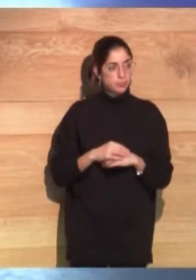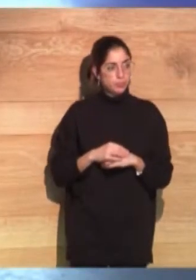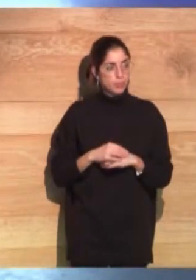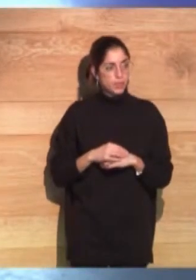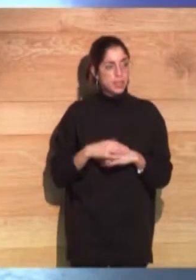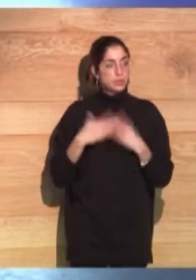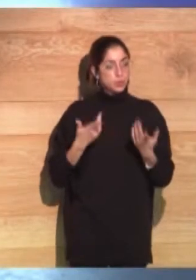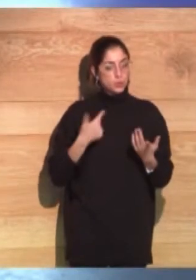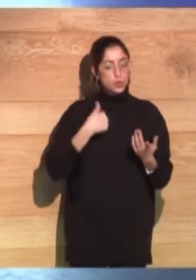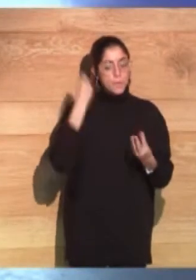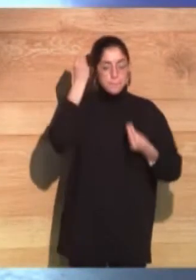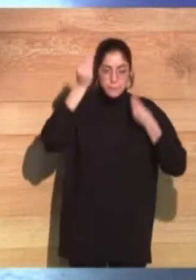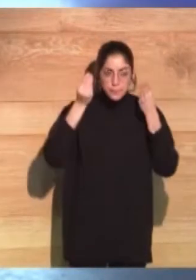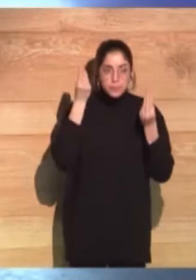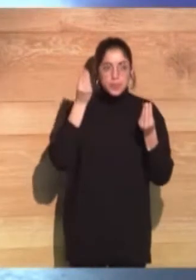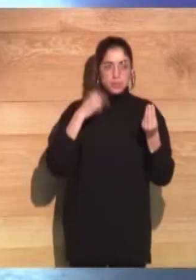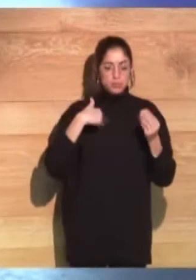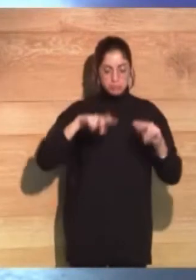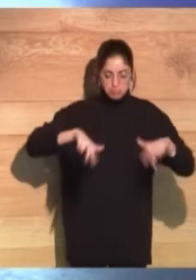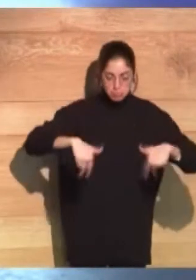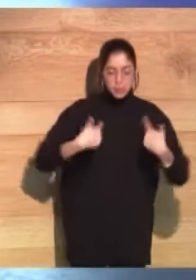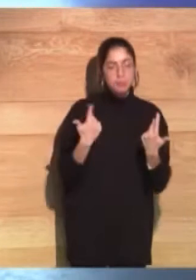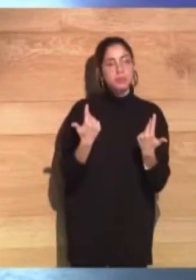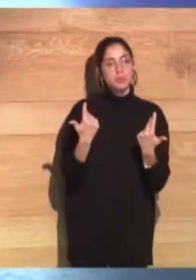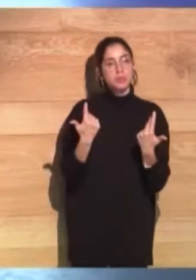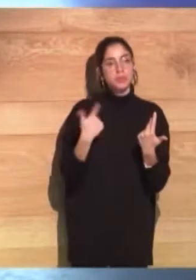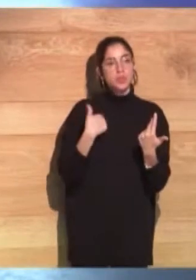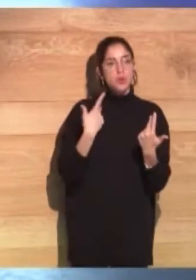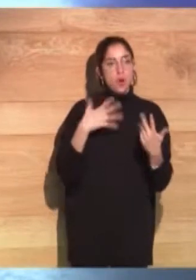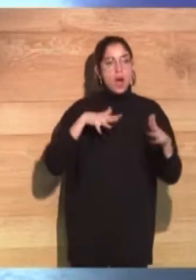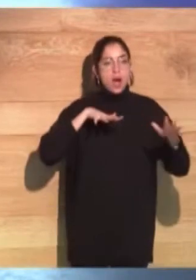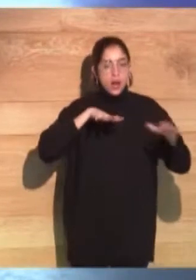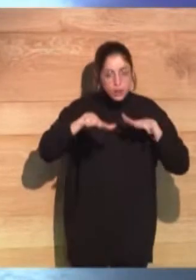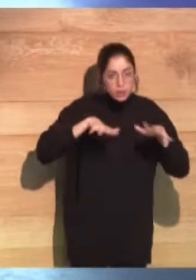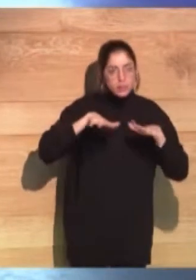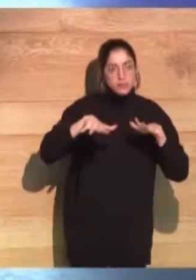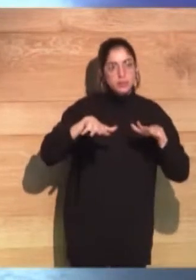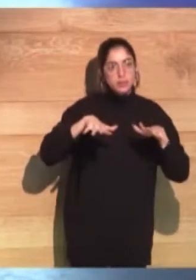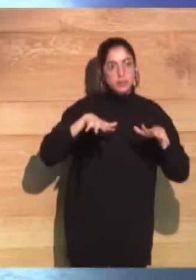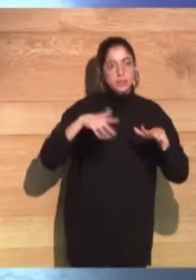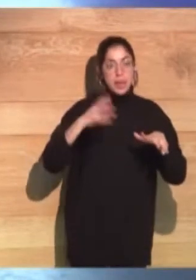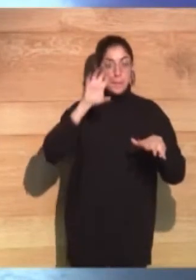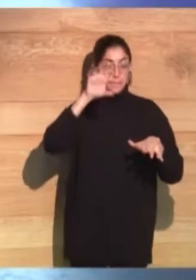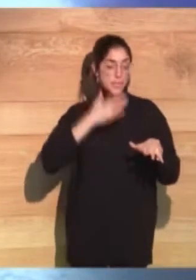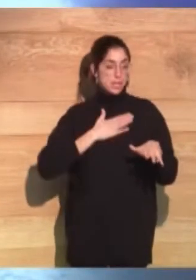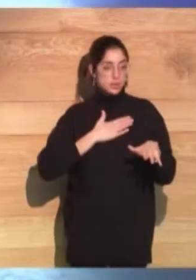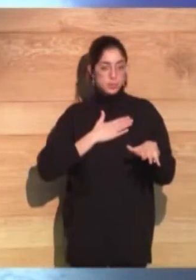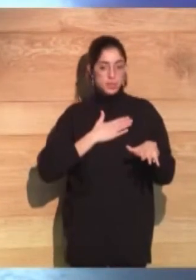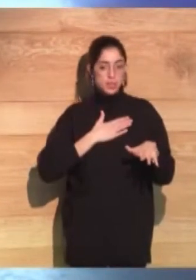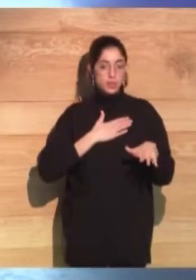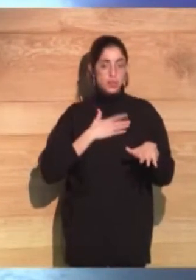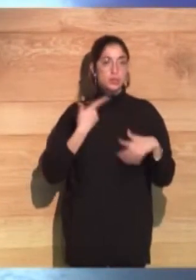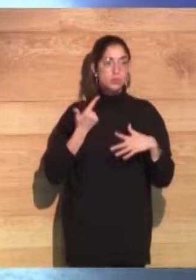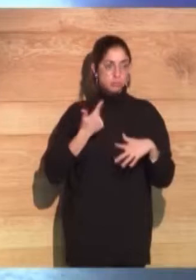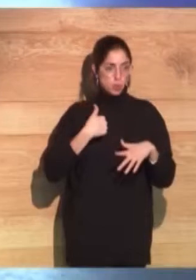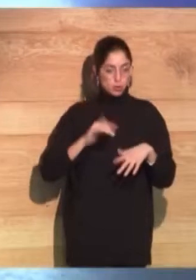Y creo que me permitió, ser activista en mi país mientras